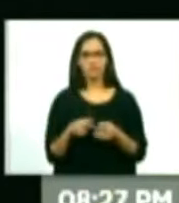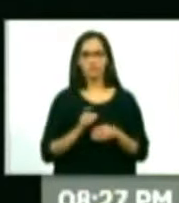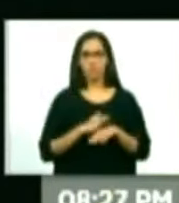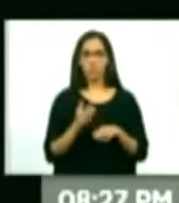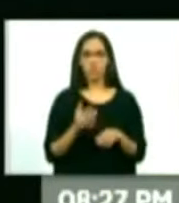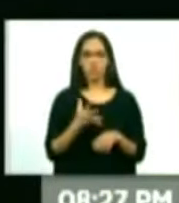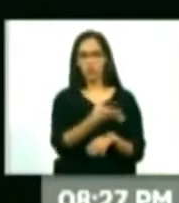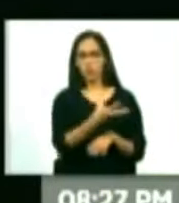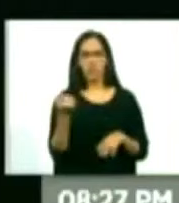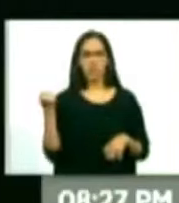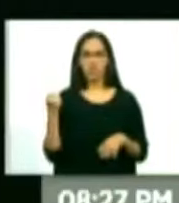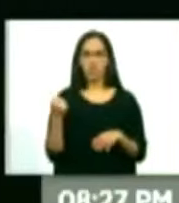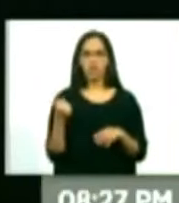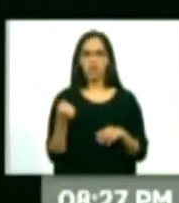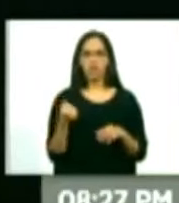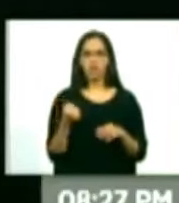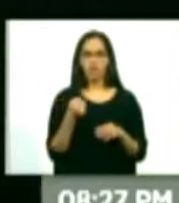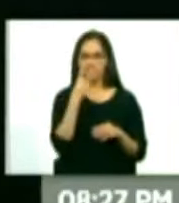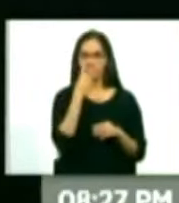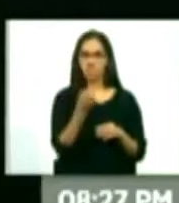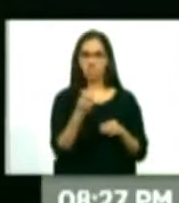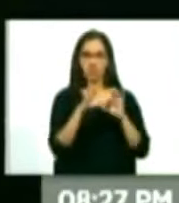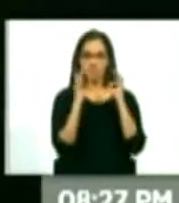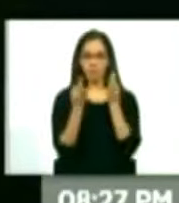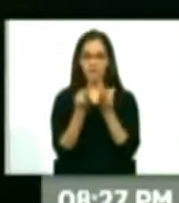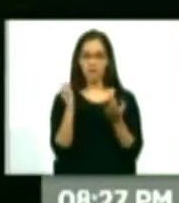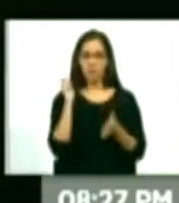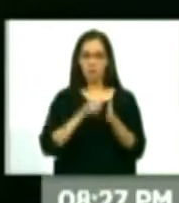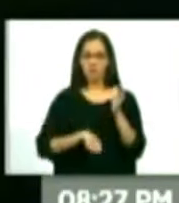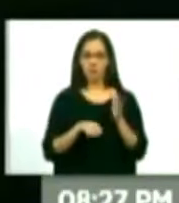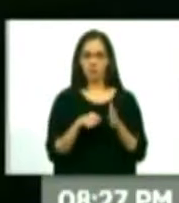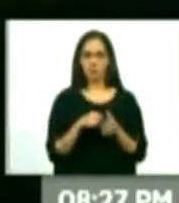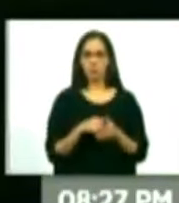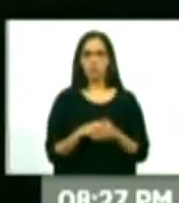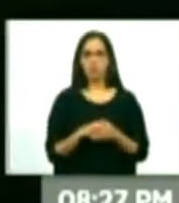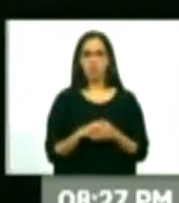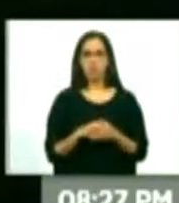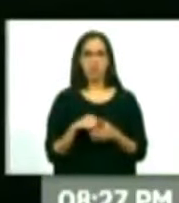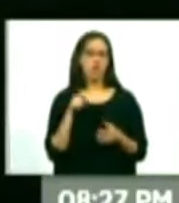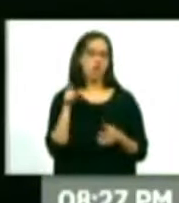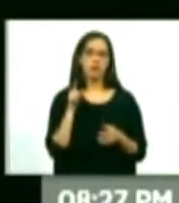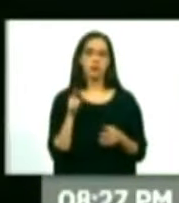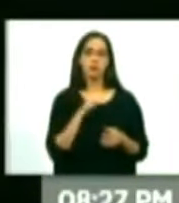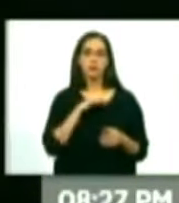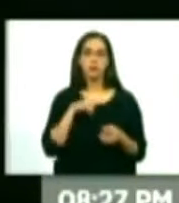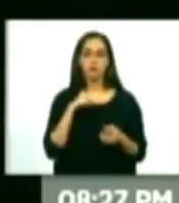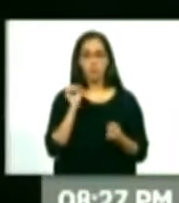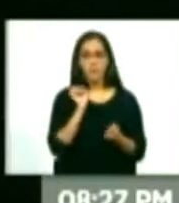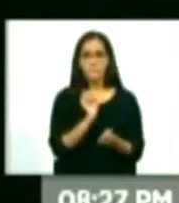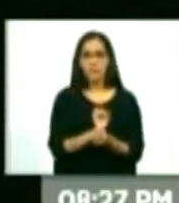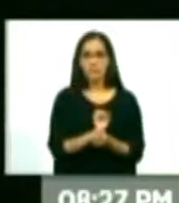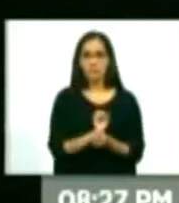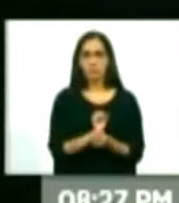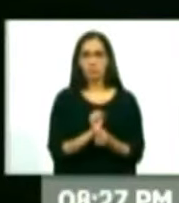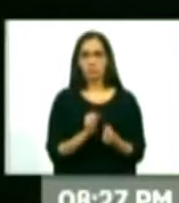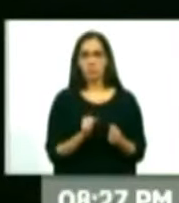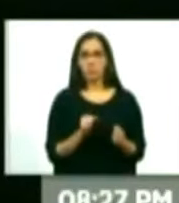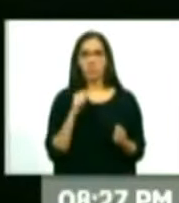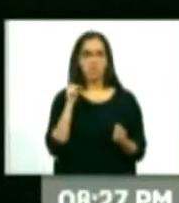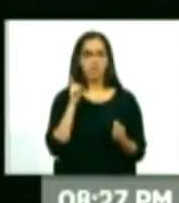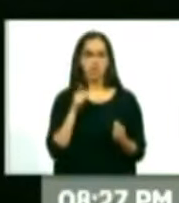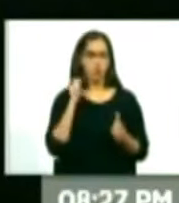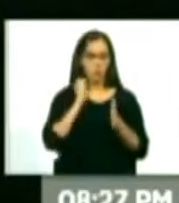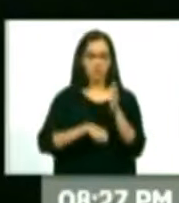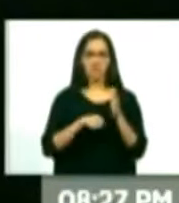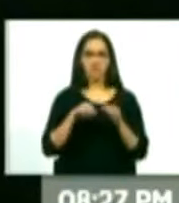quitaron la visita. Porque ellos no querían, nosotros estábamos presos, y ellos nos quitaron la visita, y